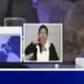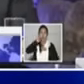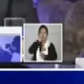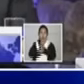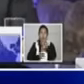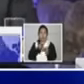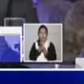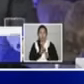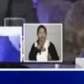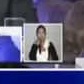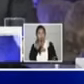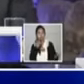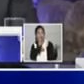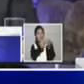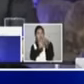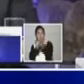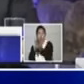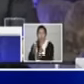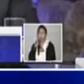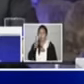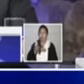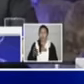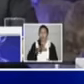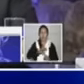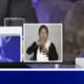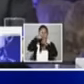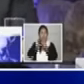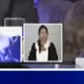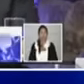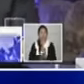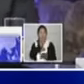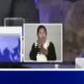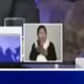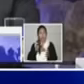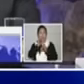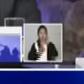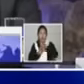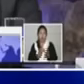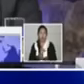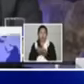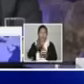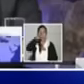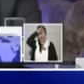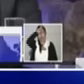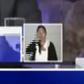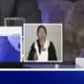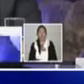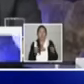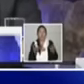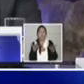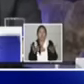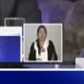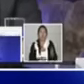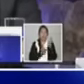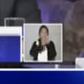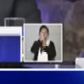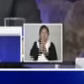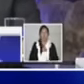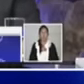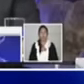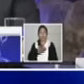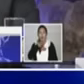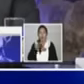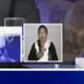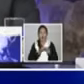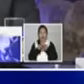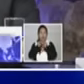Sí, ahora sí, te escucho bien. Sí, estamos aquí ya con el representante de Peruanos, con